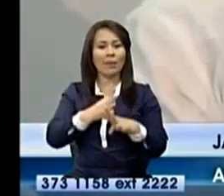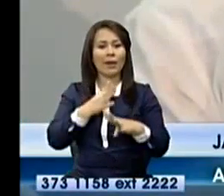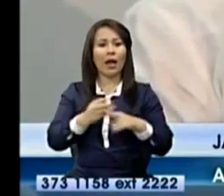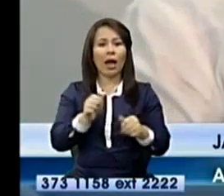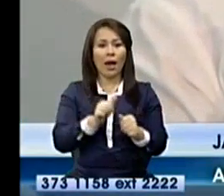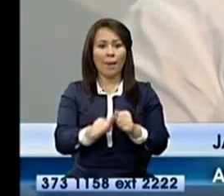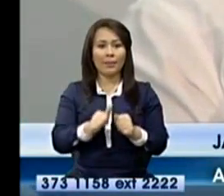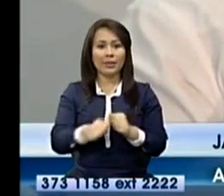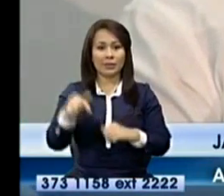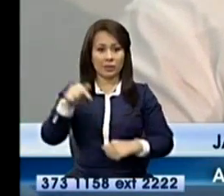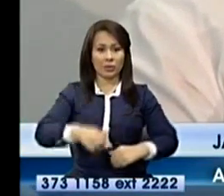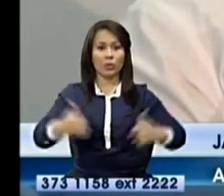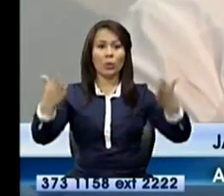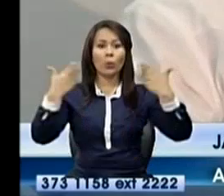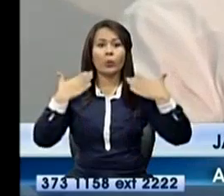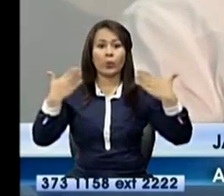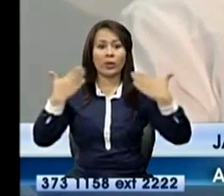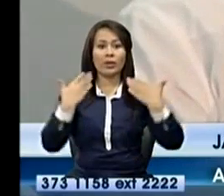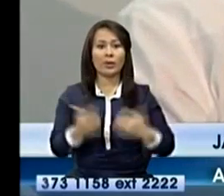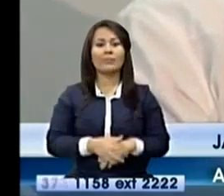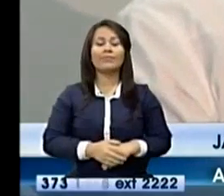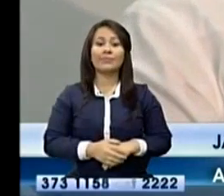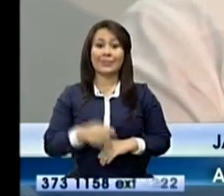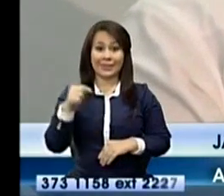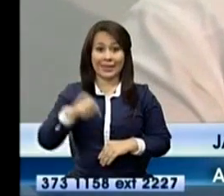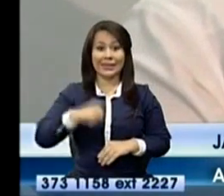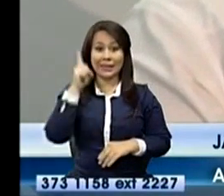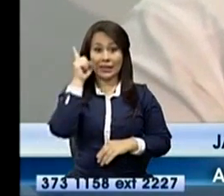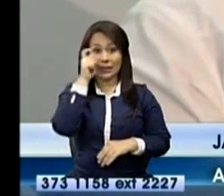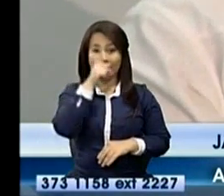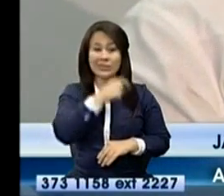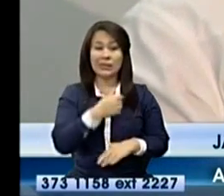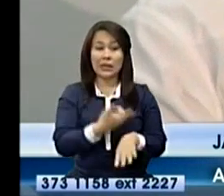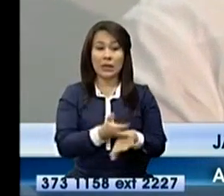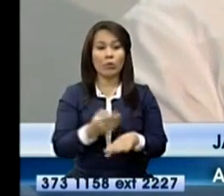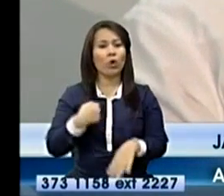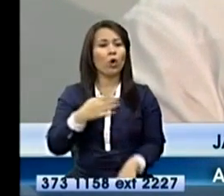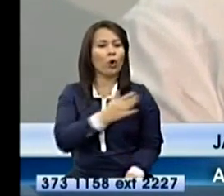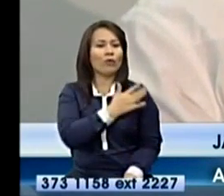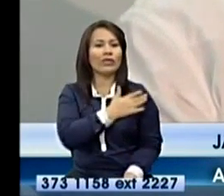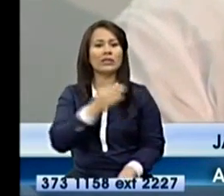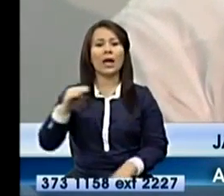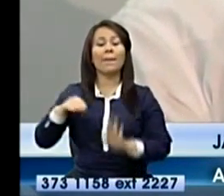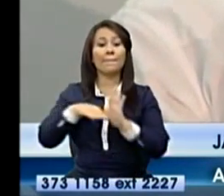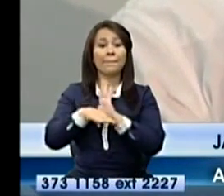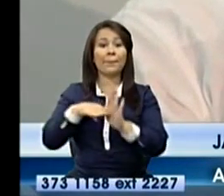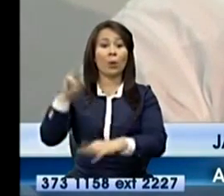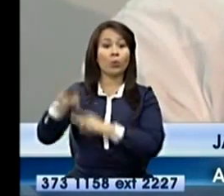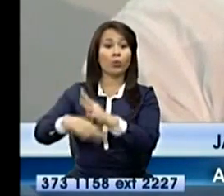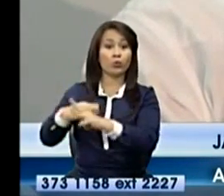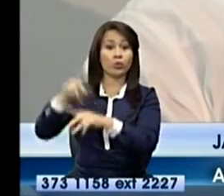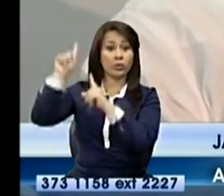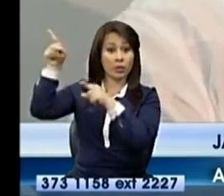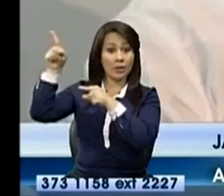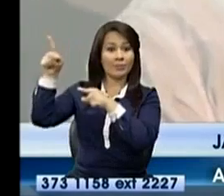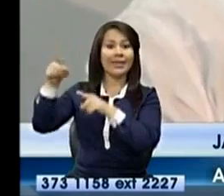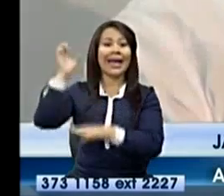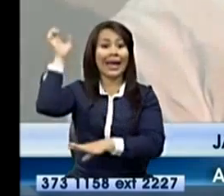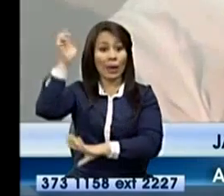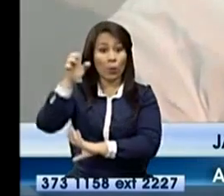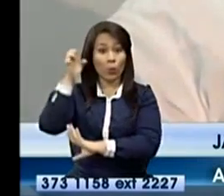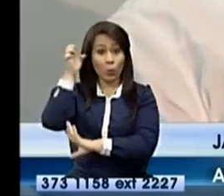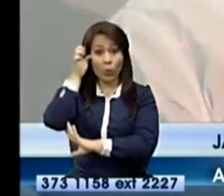la administración de guayaquil aún en esta época mereció la confianza del banco mundial y de más control